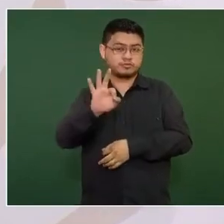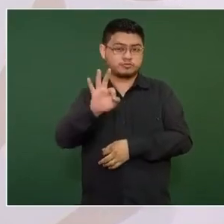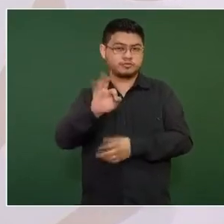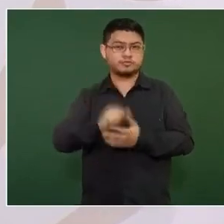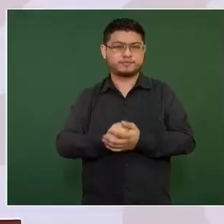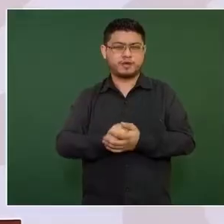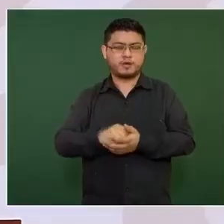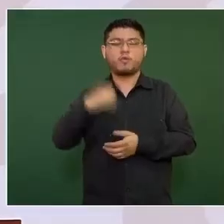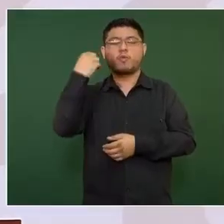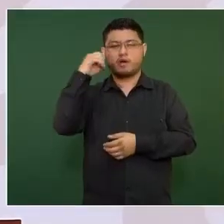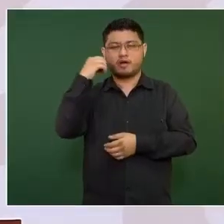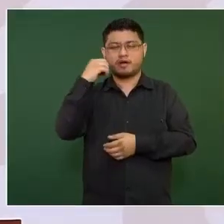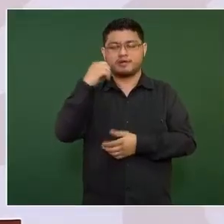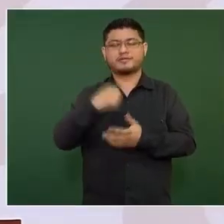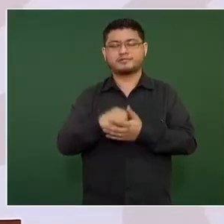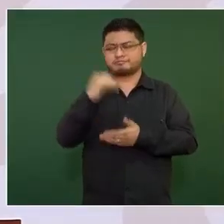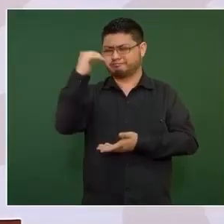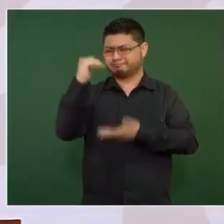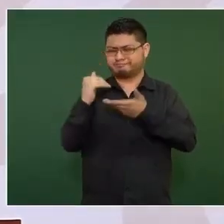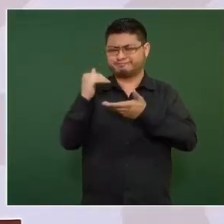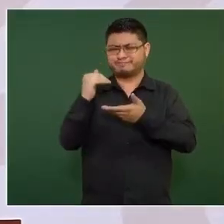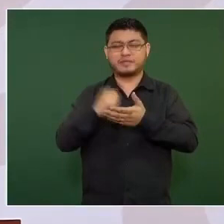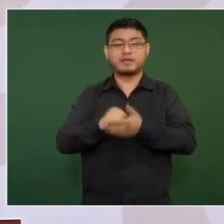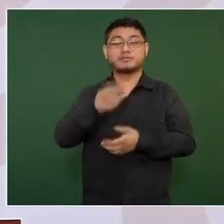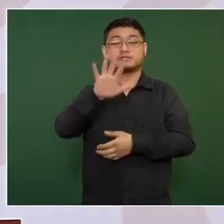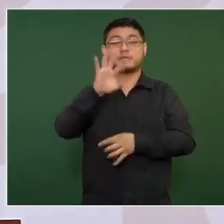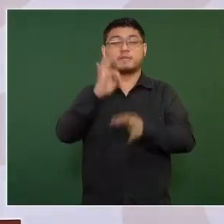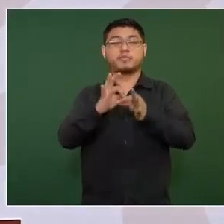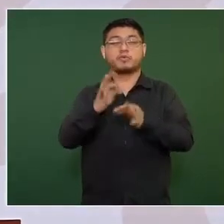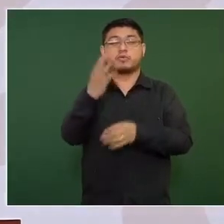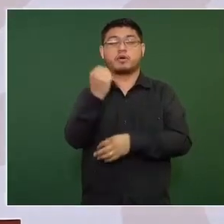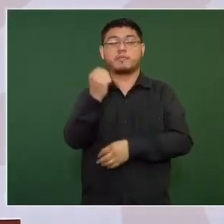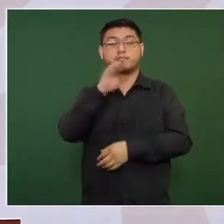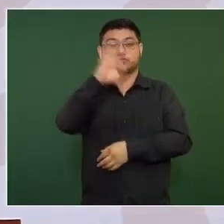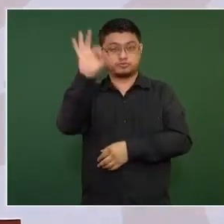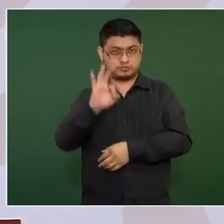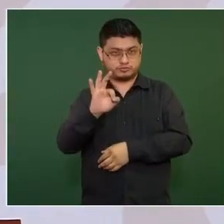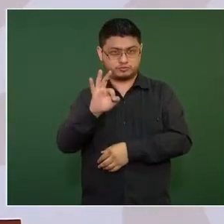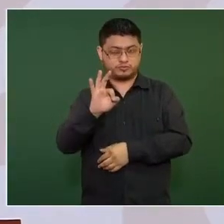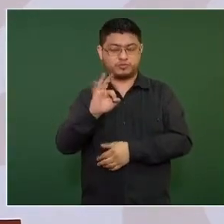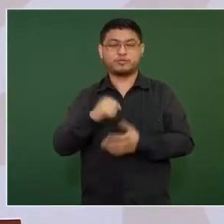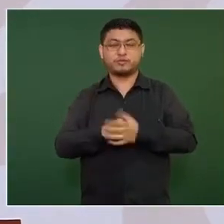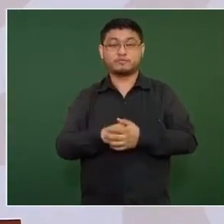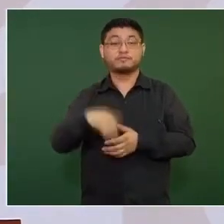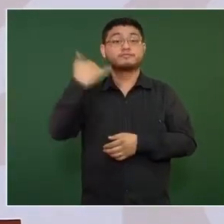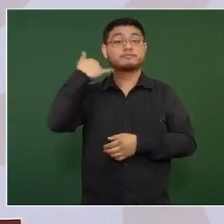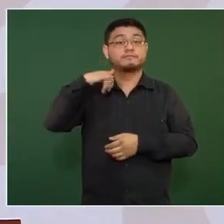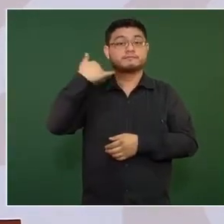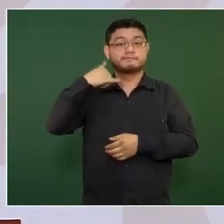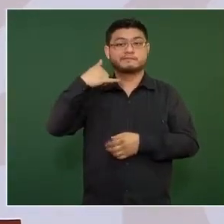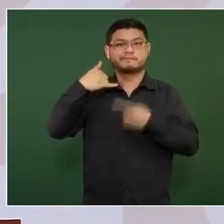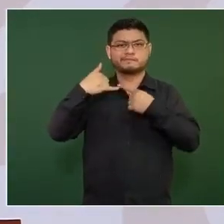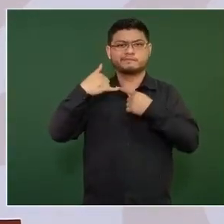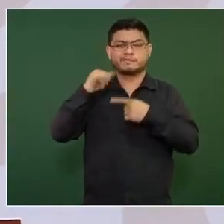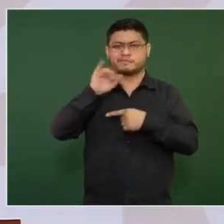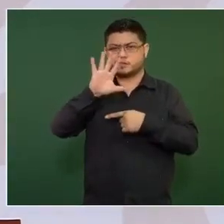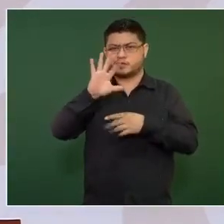7.5%, en Oaxaca se redujo la pobreza en 5.9%, en Yucatán